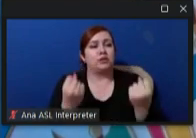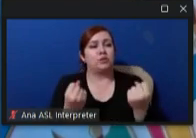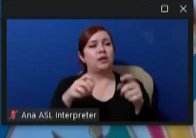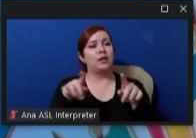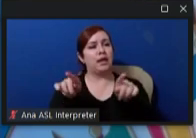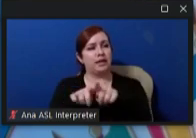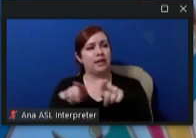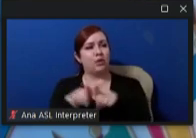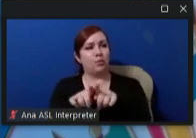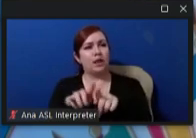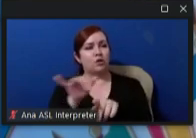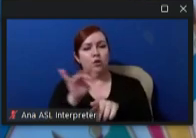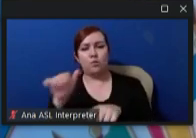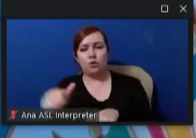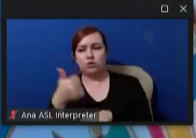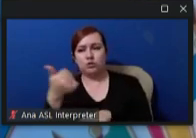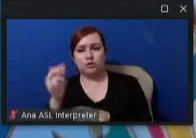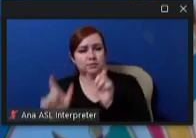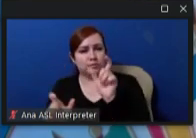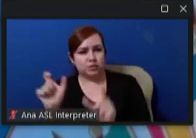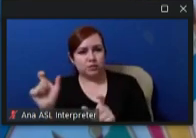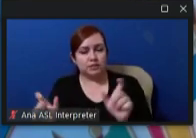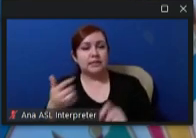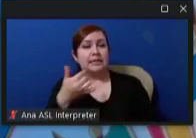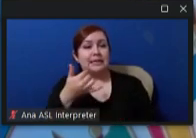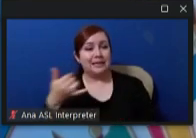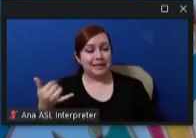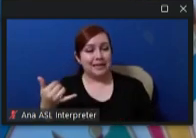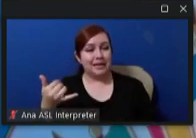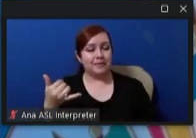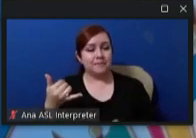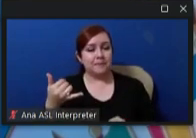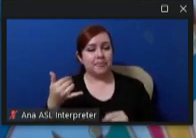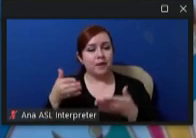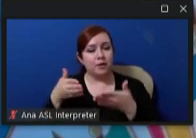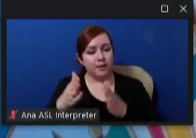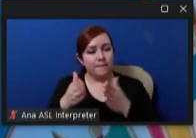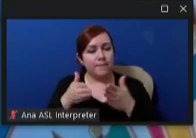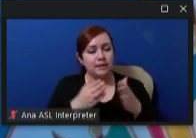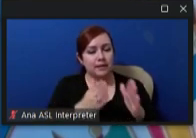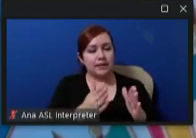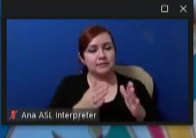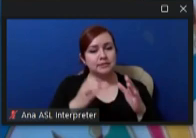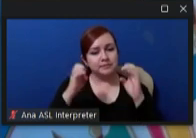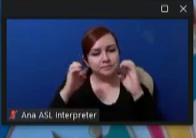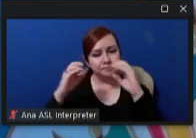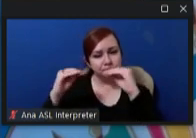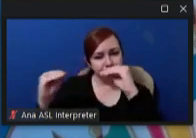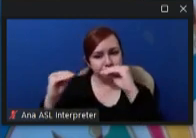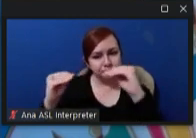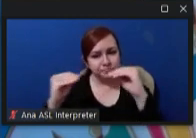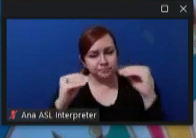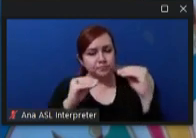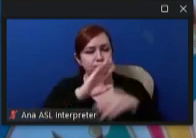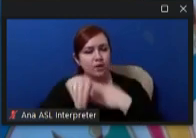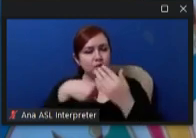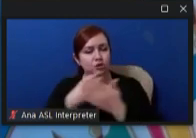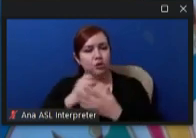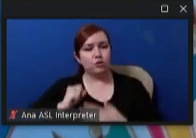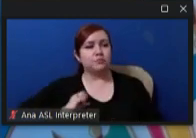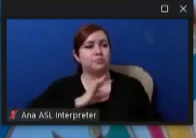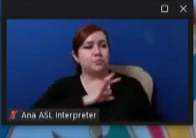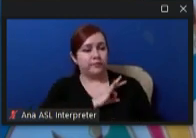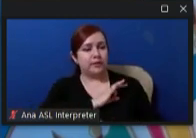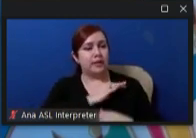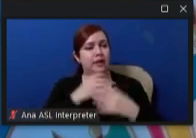demás personas y dotar de medidas encaminadas a sensibilizar y capacitar a los profesionales de la salud desde todo